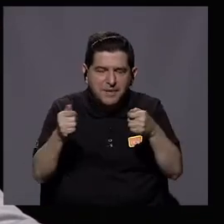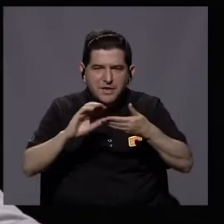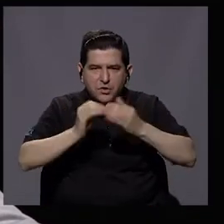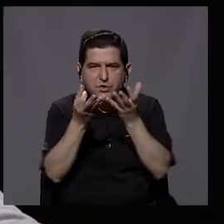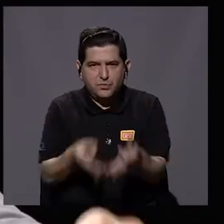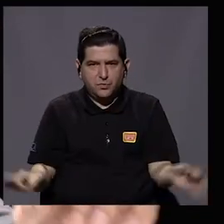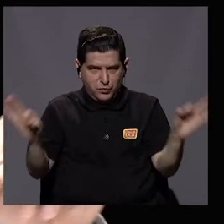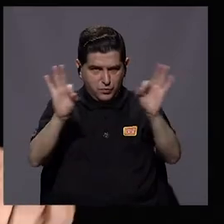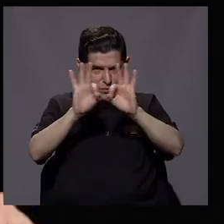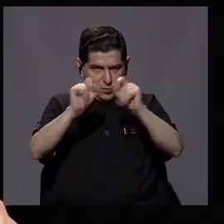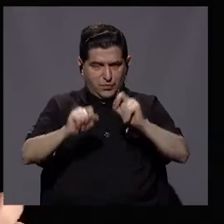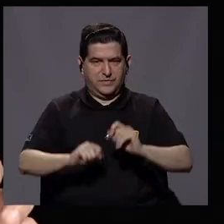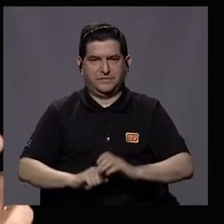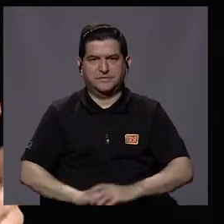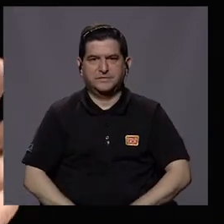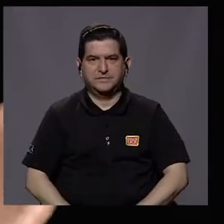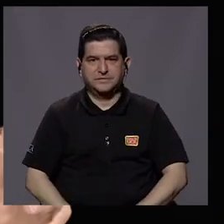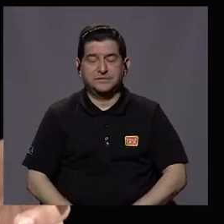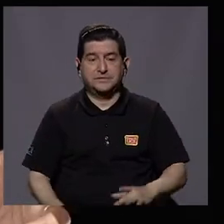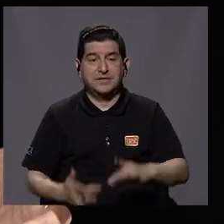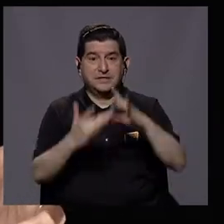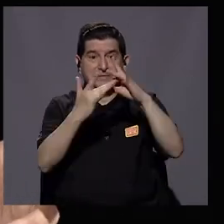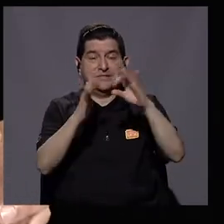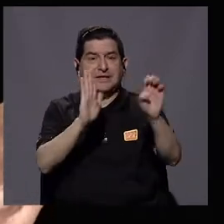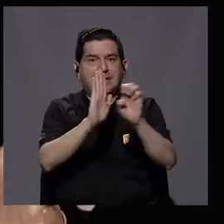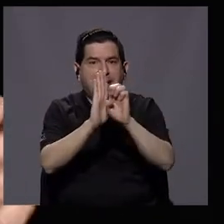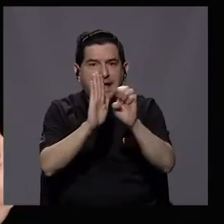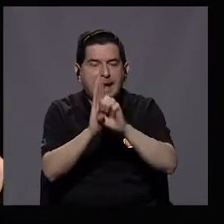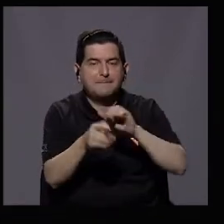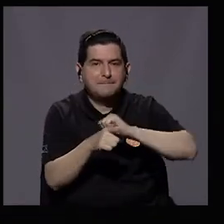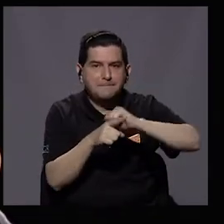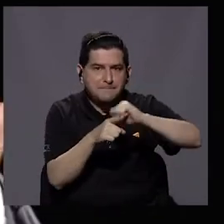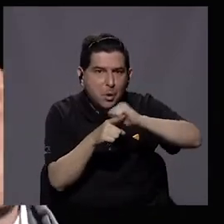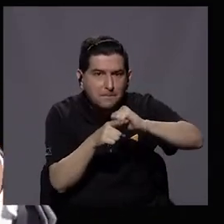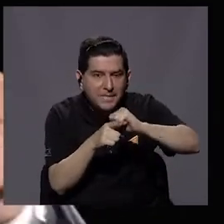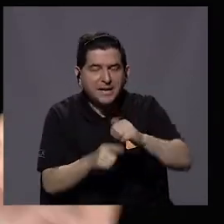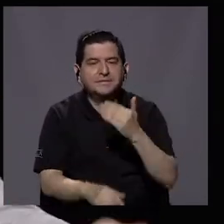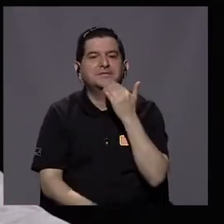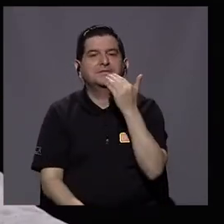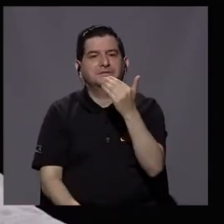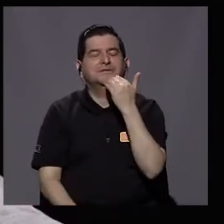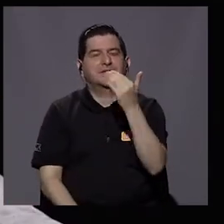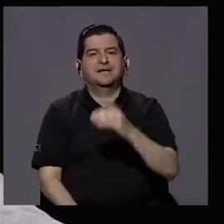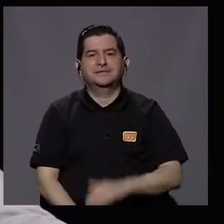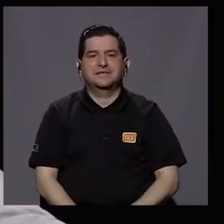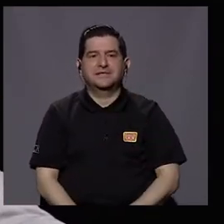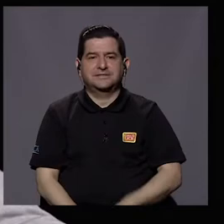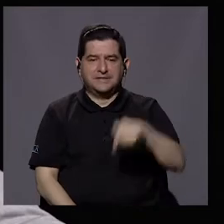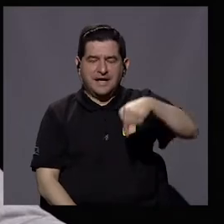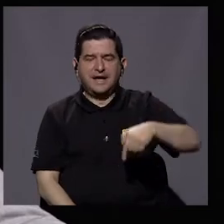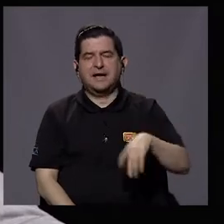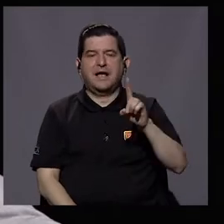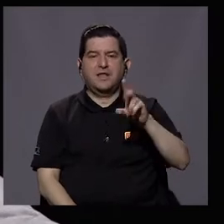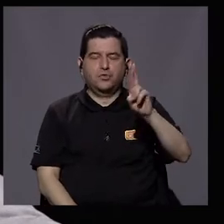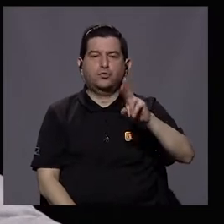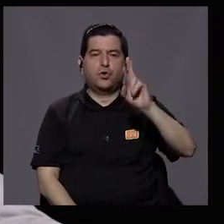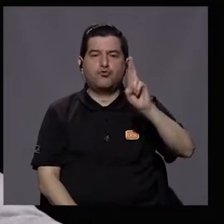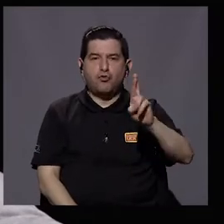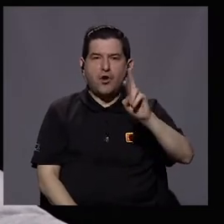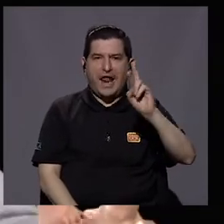sobre todo esos datos desde el ejemplo práctico. Se agradecen. Estamos con el doctor Ronald